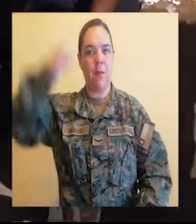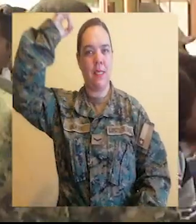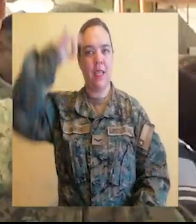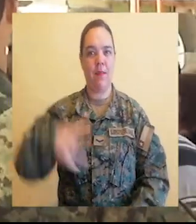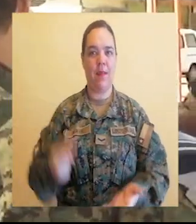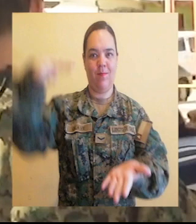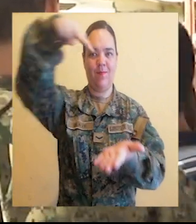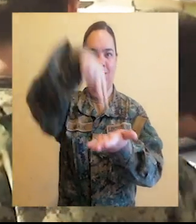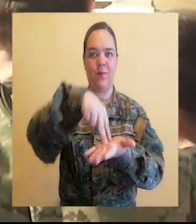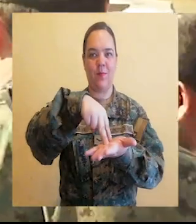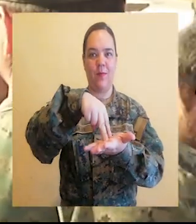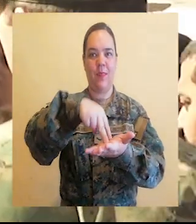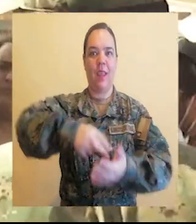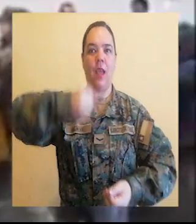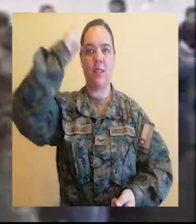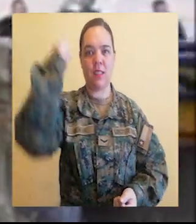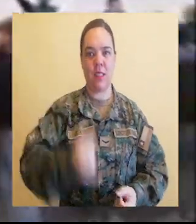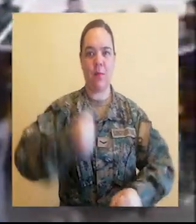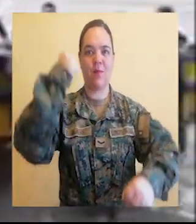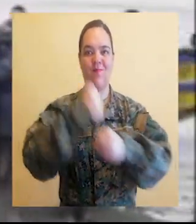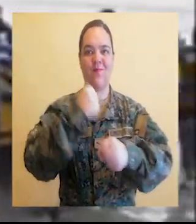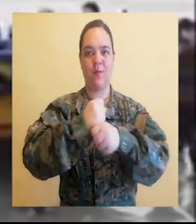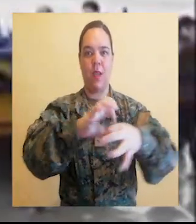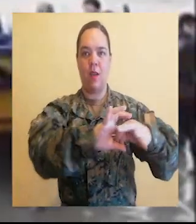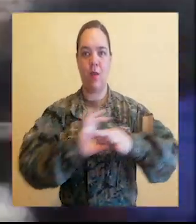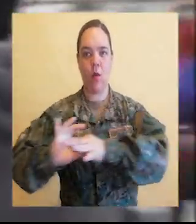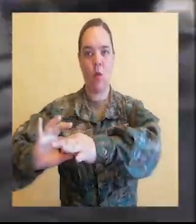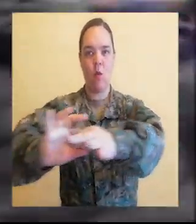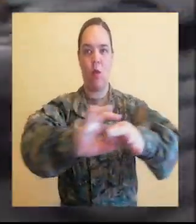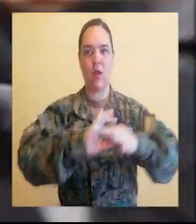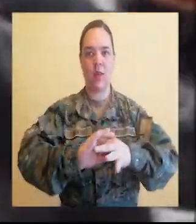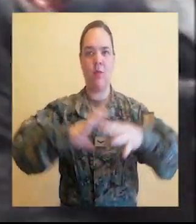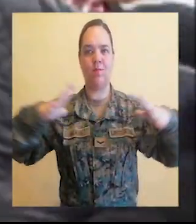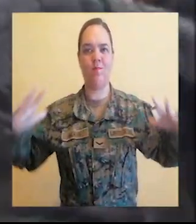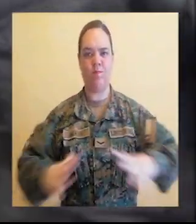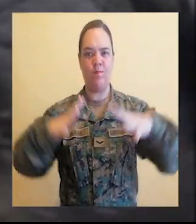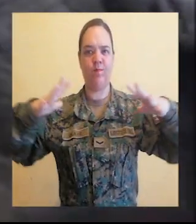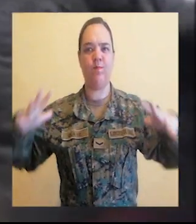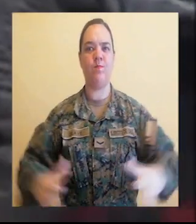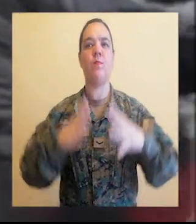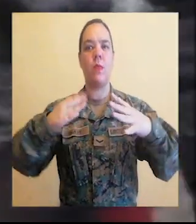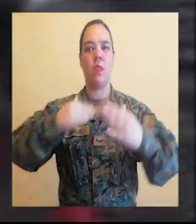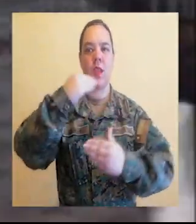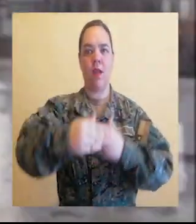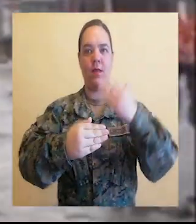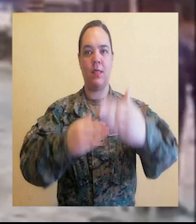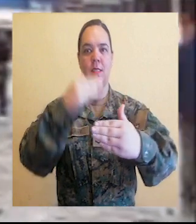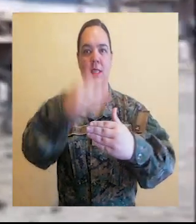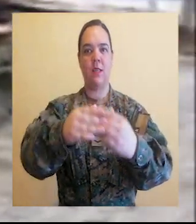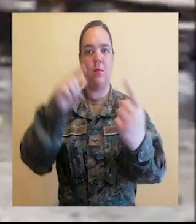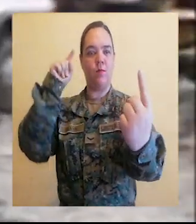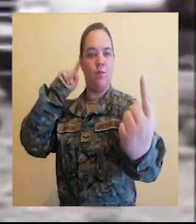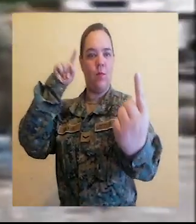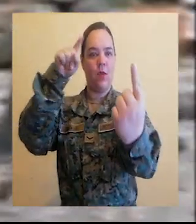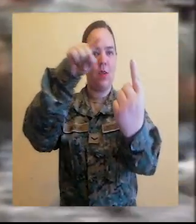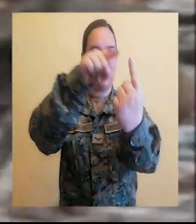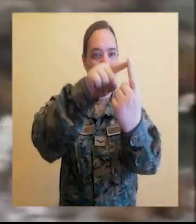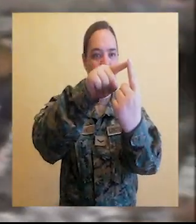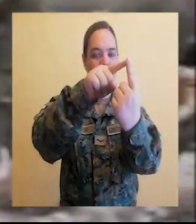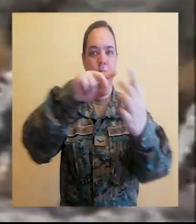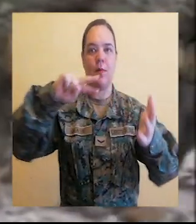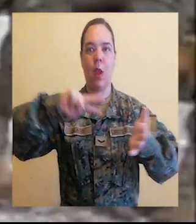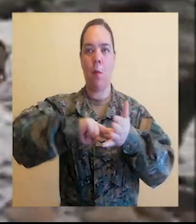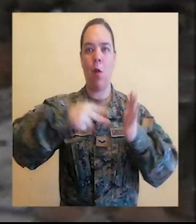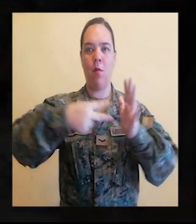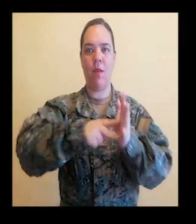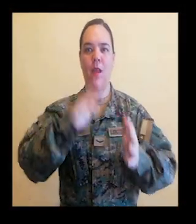levantarnos. Siempre que trabajemos juntos, uniendo esfuerzos, avanzando en la misma dirección, no hay desafío que no